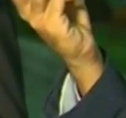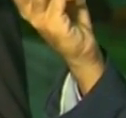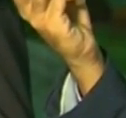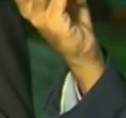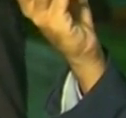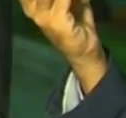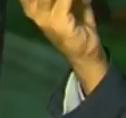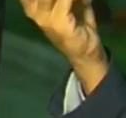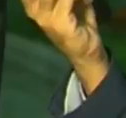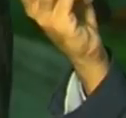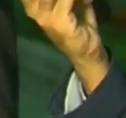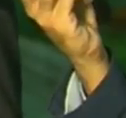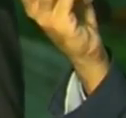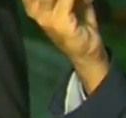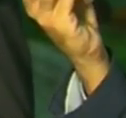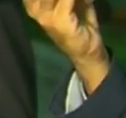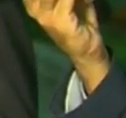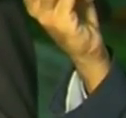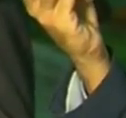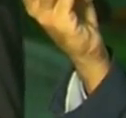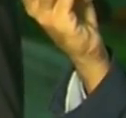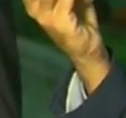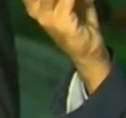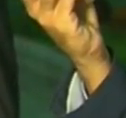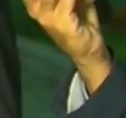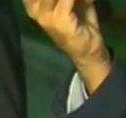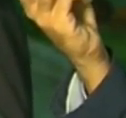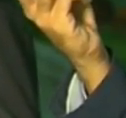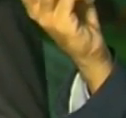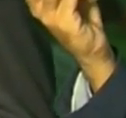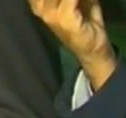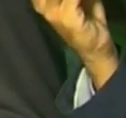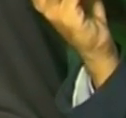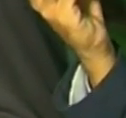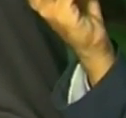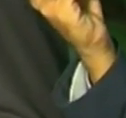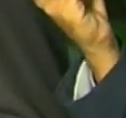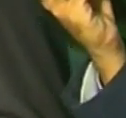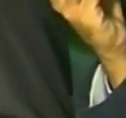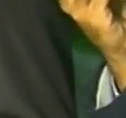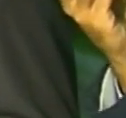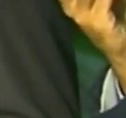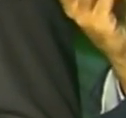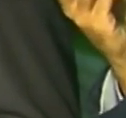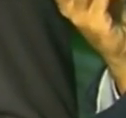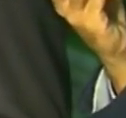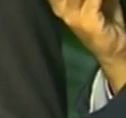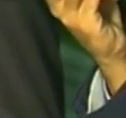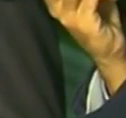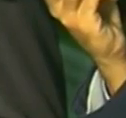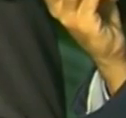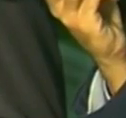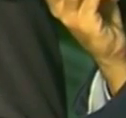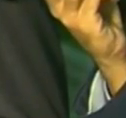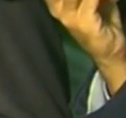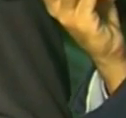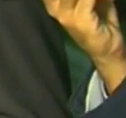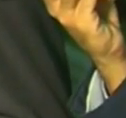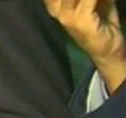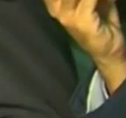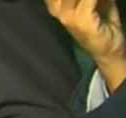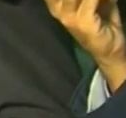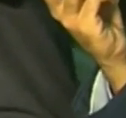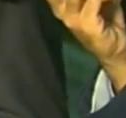Bogotá, el eje Miami-Bogotá-Cúcuta, que intentan, que afectan o atacan a la moneda venezolana generando la inflación inducida. De